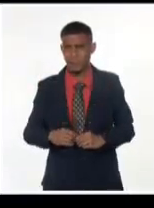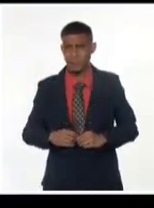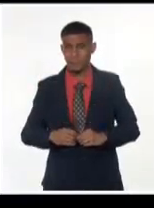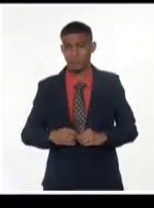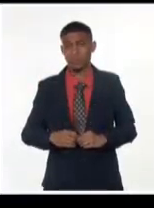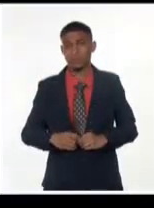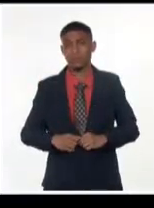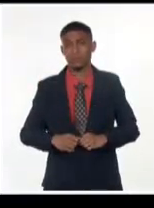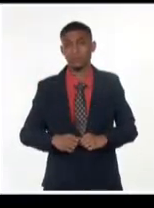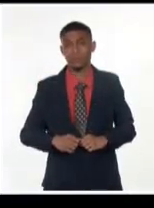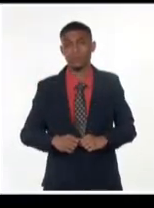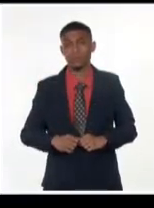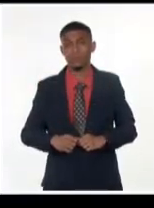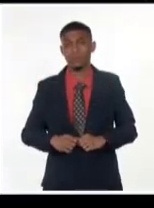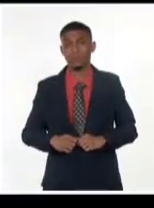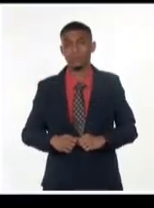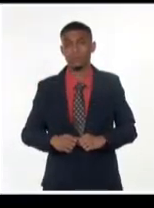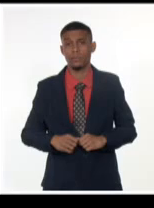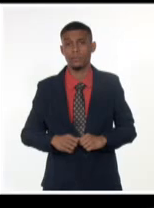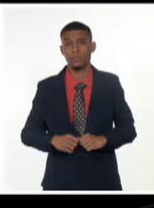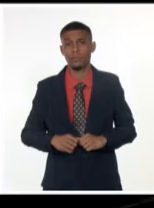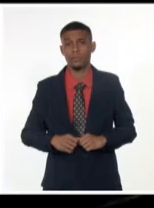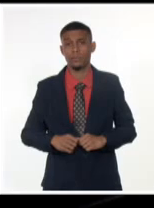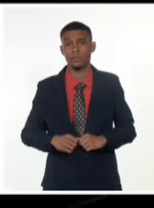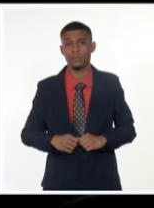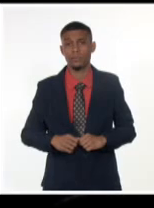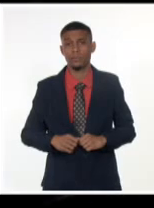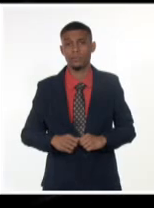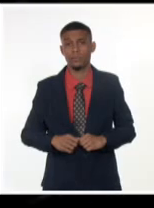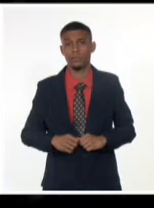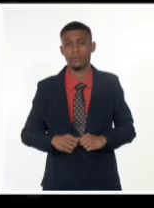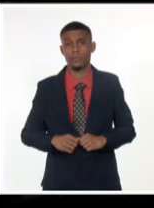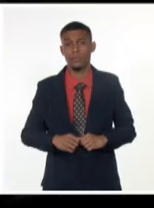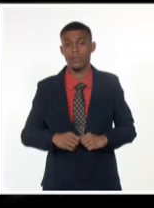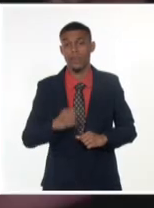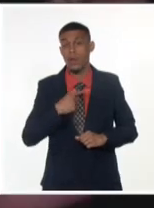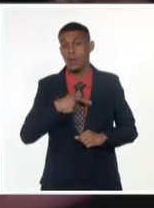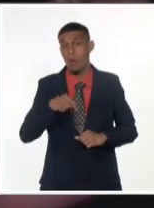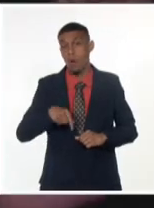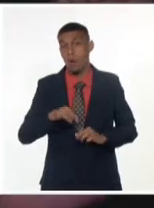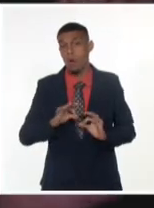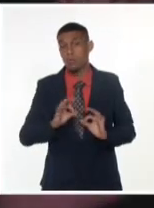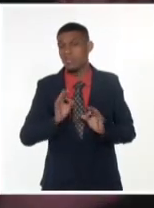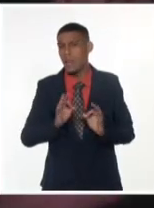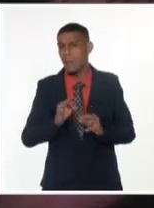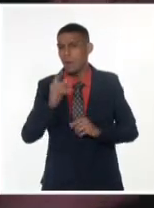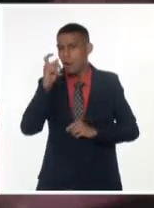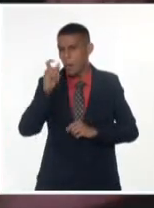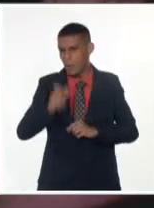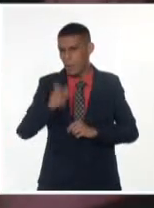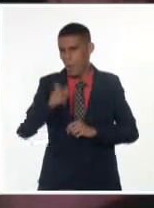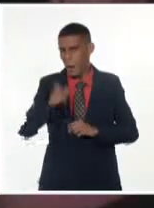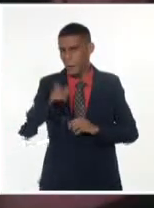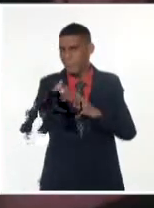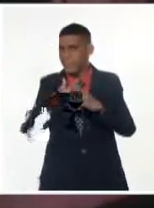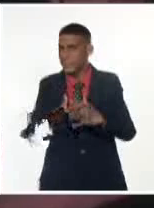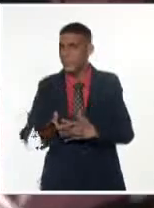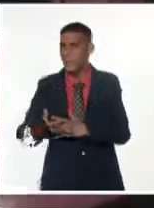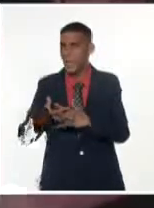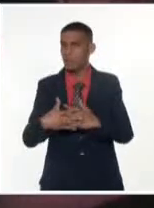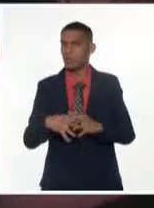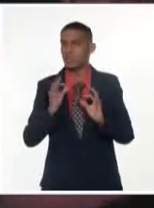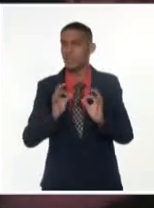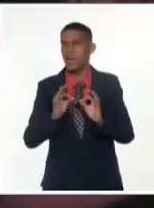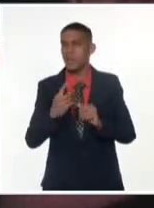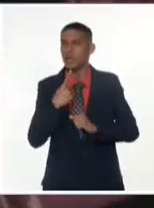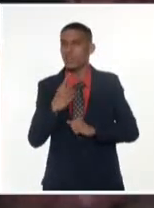trata de un personaje que llevaba tiempo diciendo que iba, cómo iba a hacer, o sea, cómo incluso en